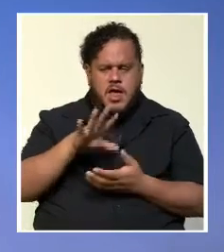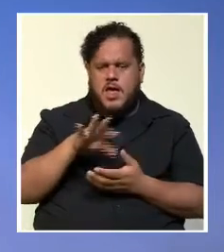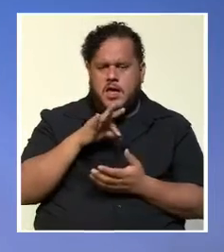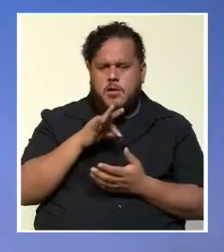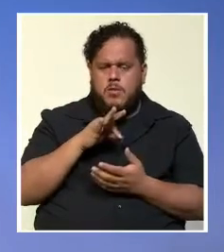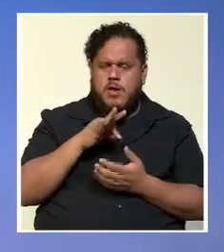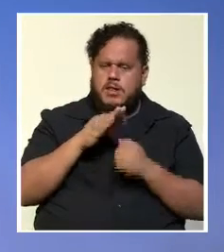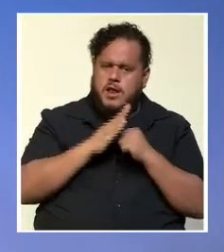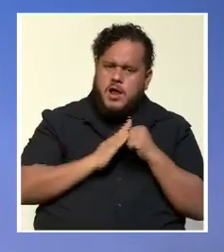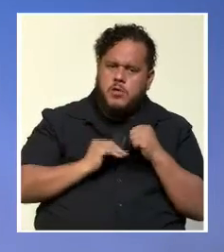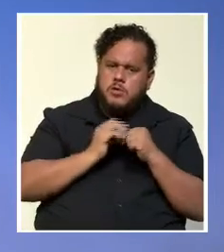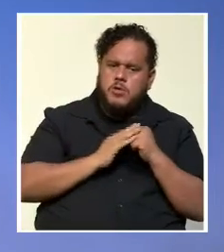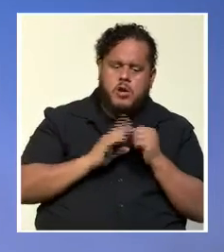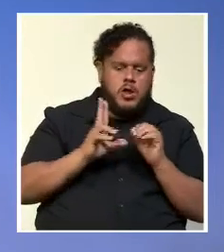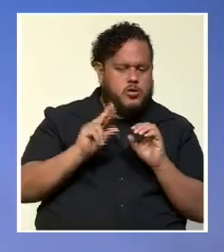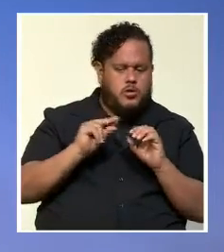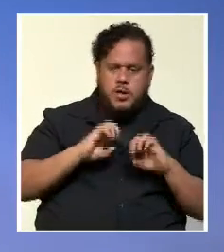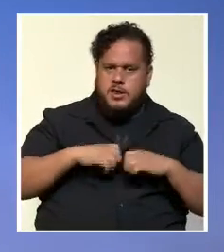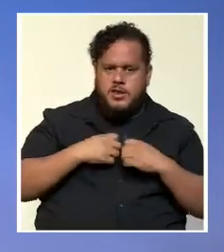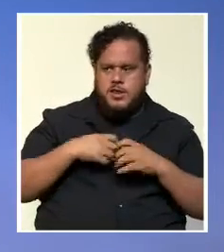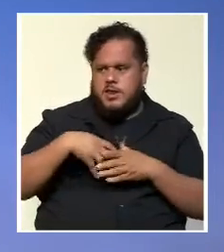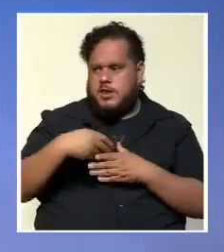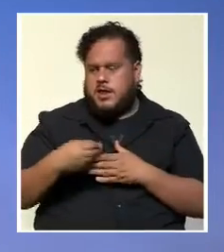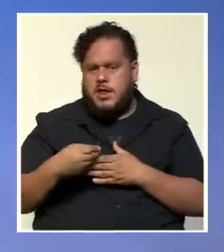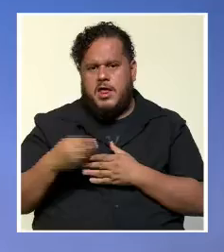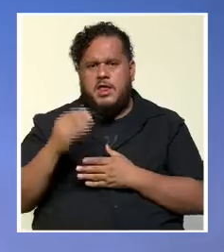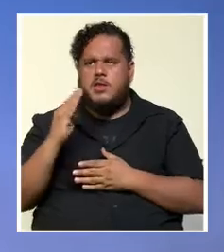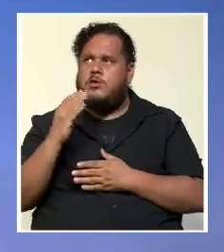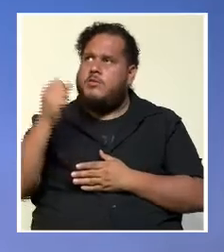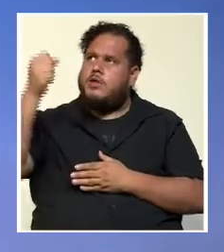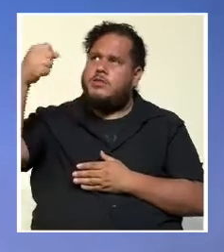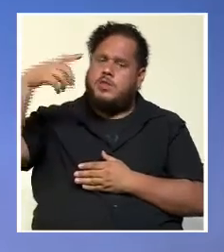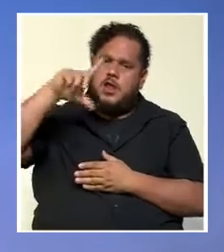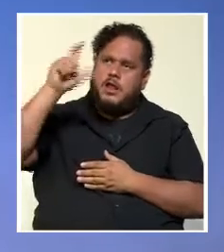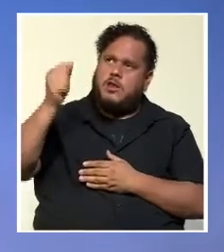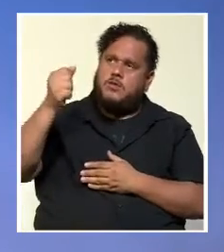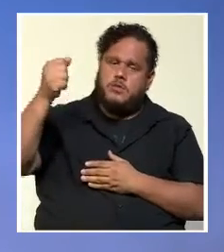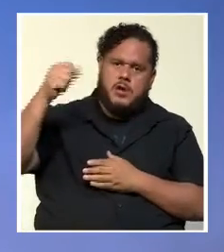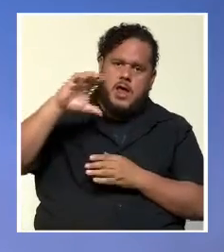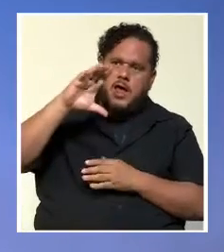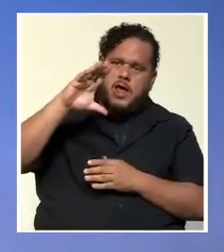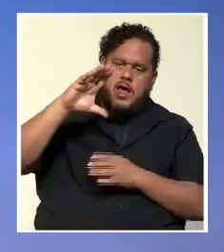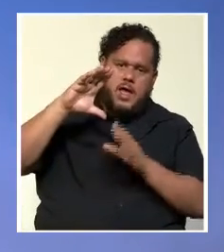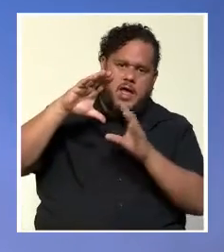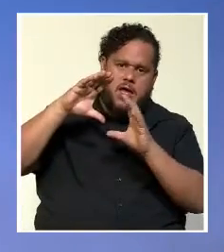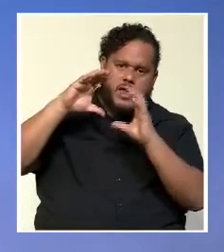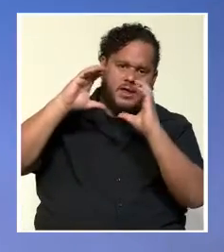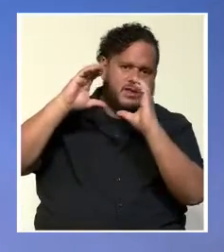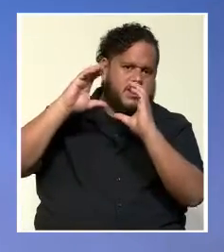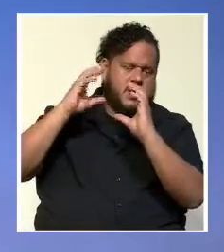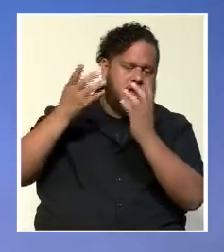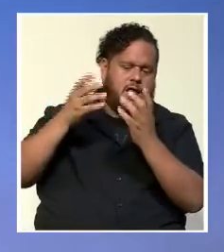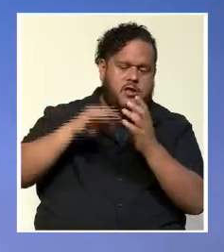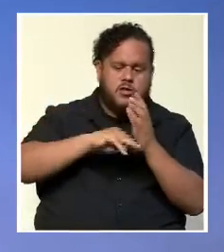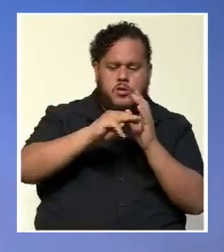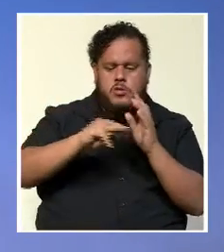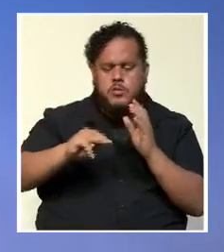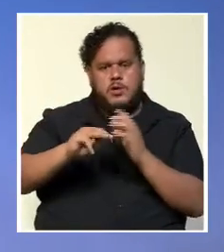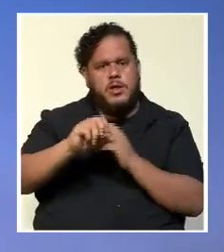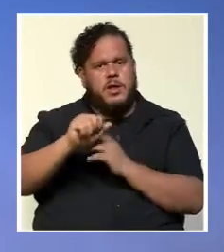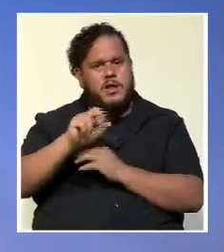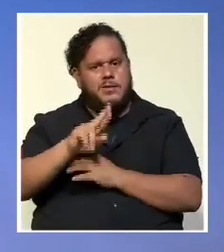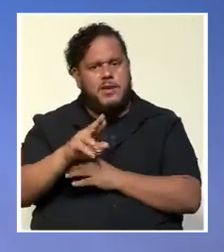exista salida, a pesar de los baños de la luna llena en su ir y venir sobre el flujo marino entre las